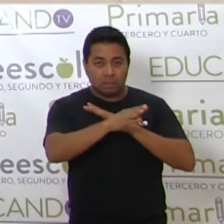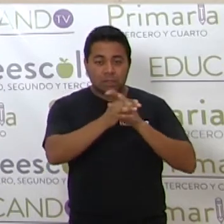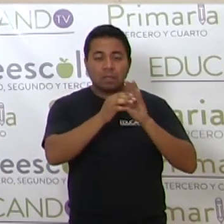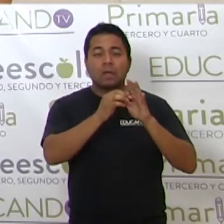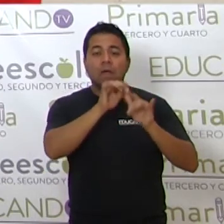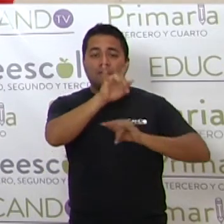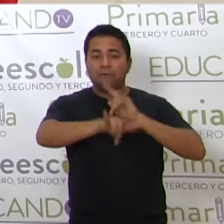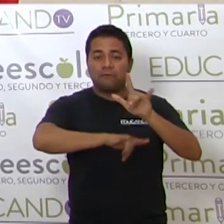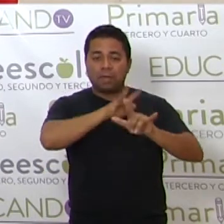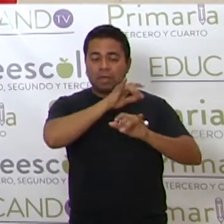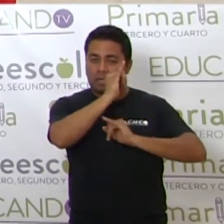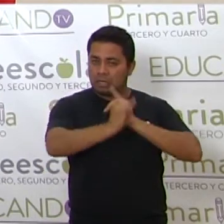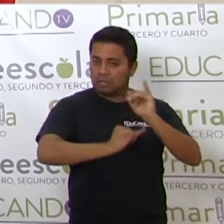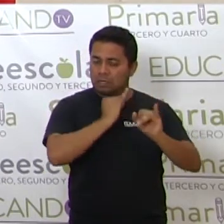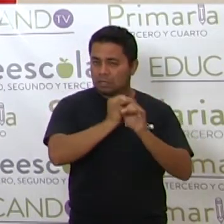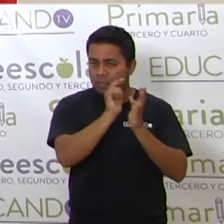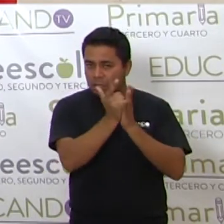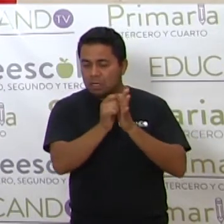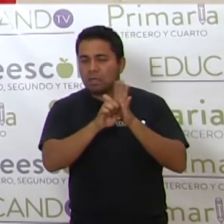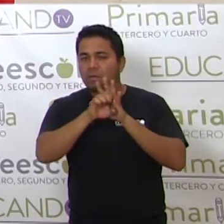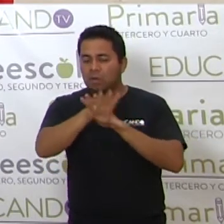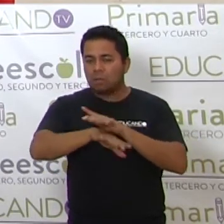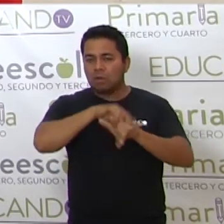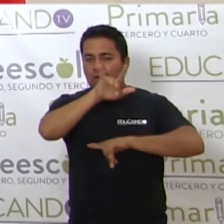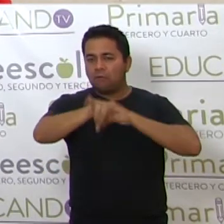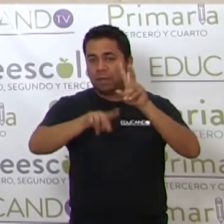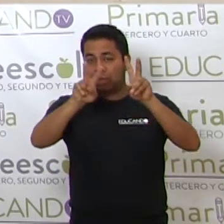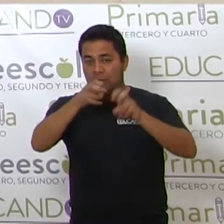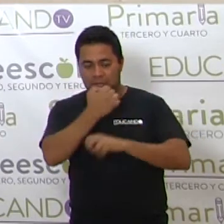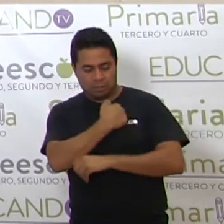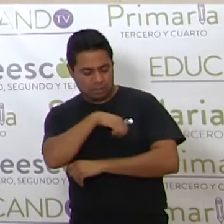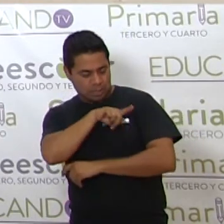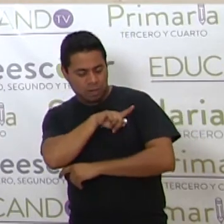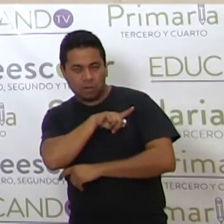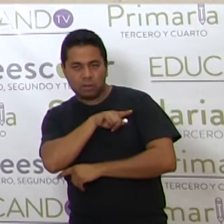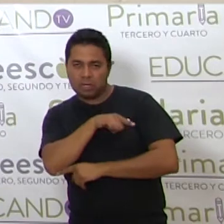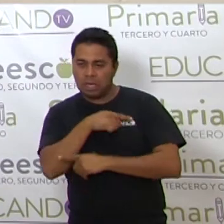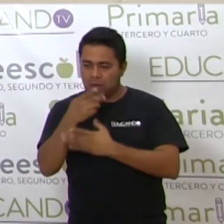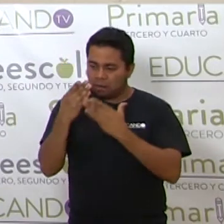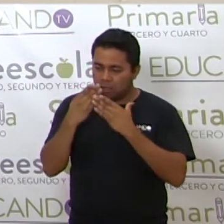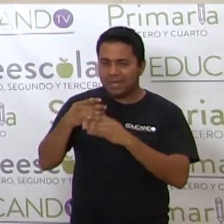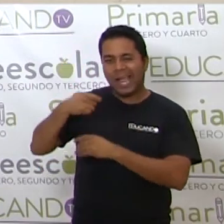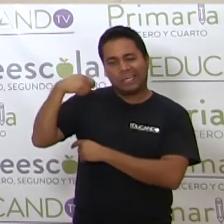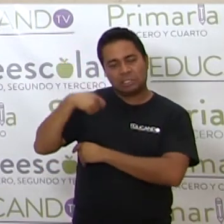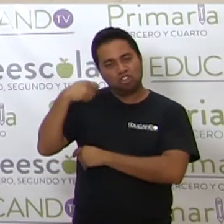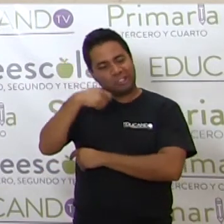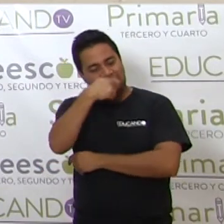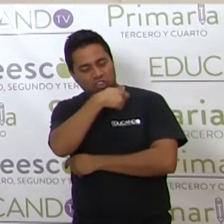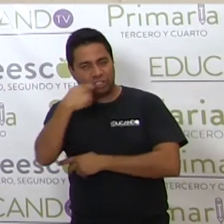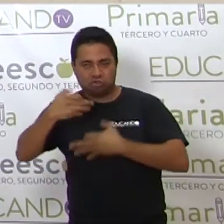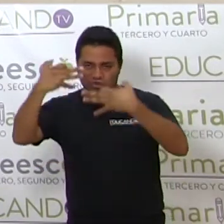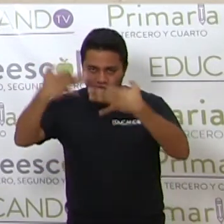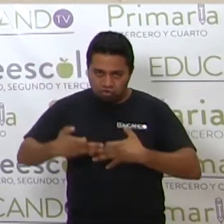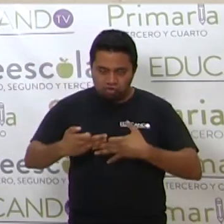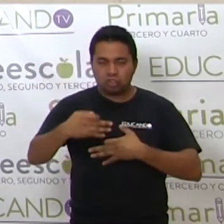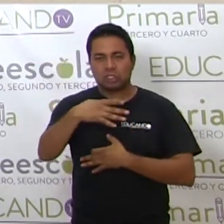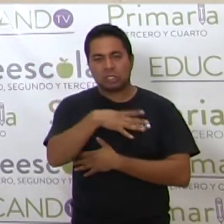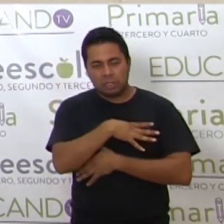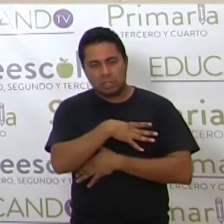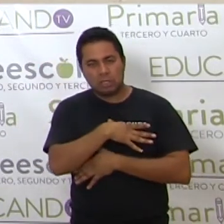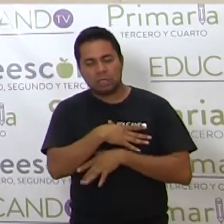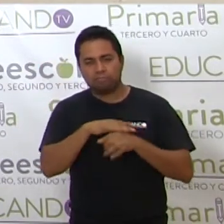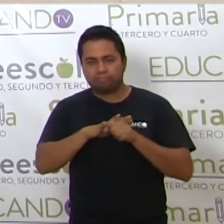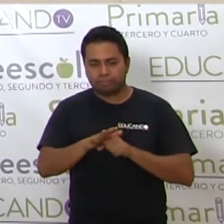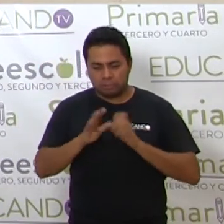del libro por ejemplo la feria de la salud donde nos enseñan a cepillar nos los dientes a tener un buen aseo